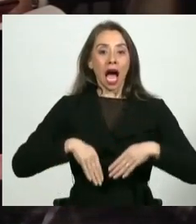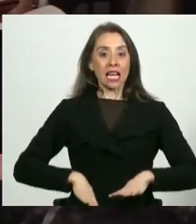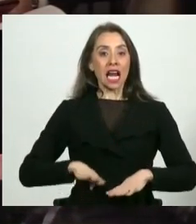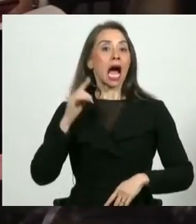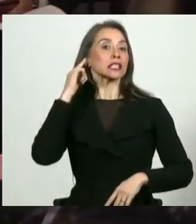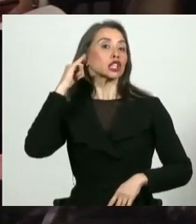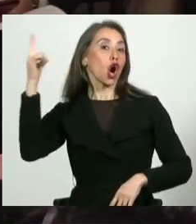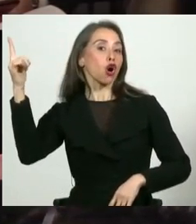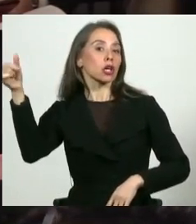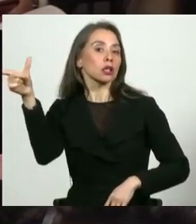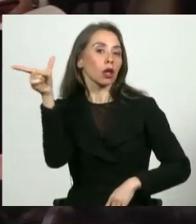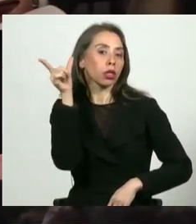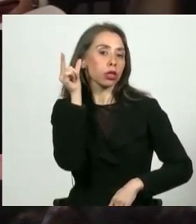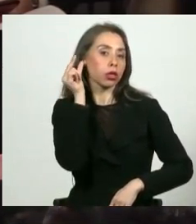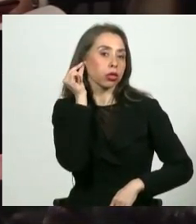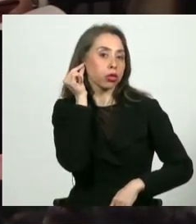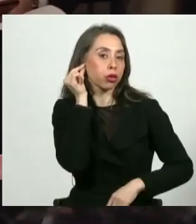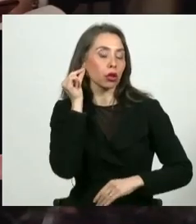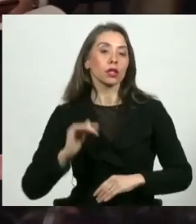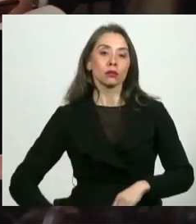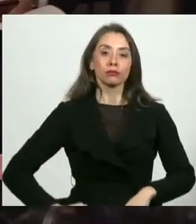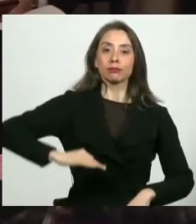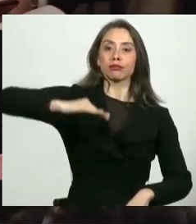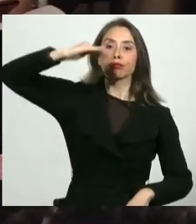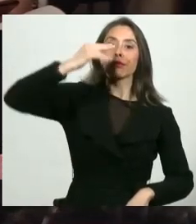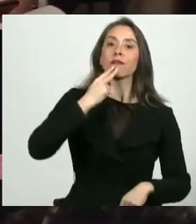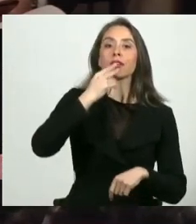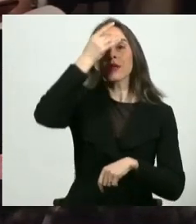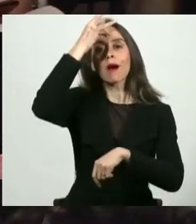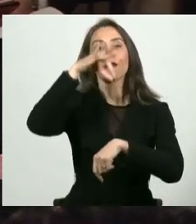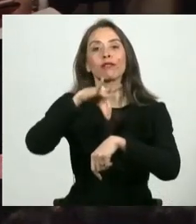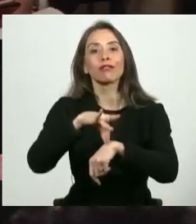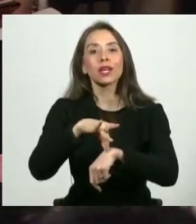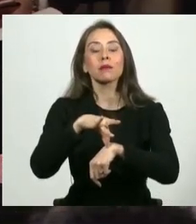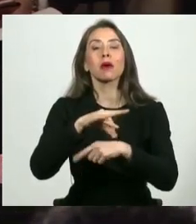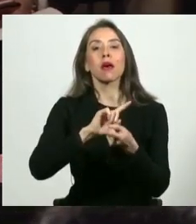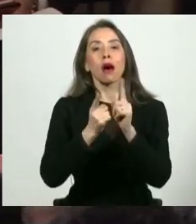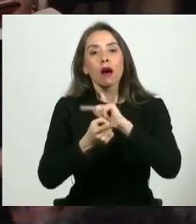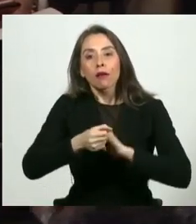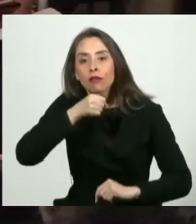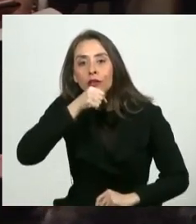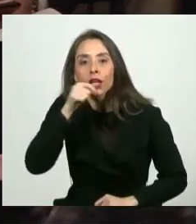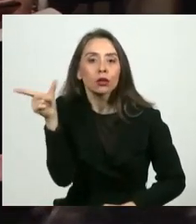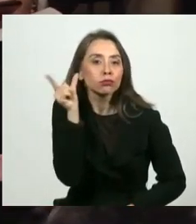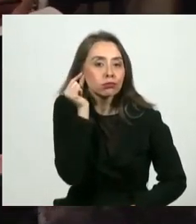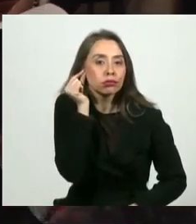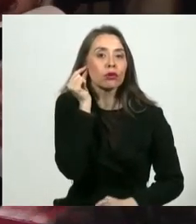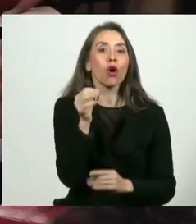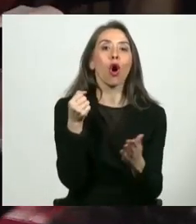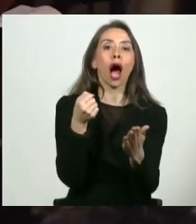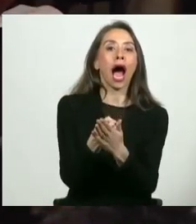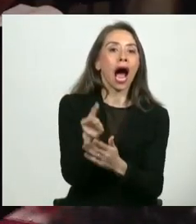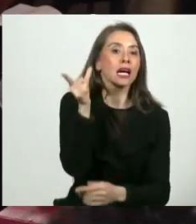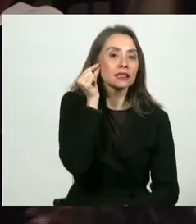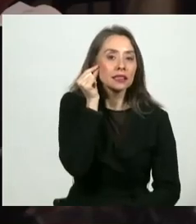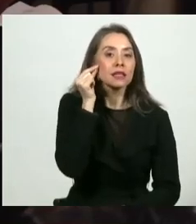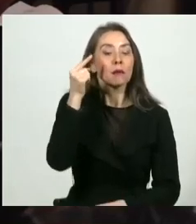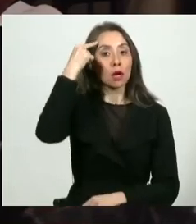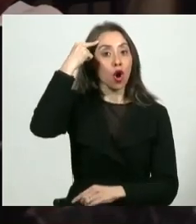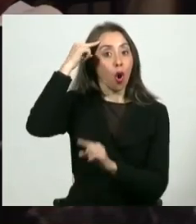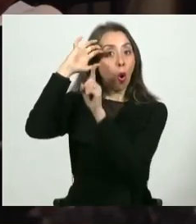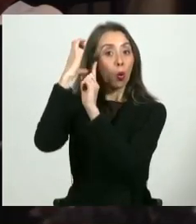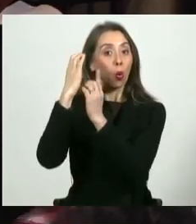oyente y pierde la audición en el curso de vida por enfermedad, por vejez, por accidente, pero tiene cultura